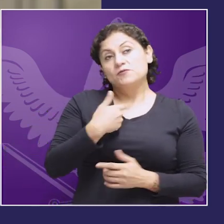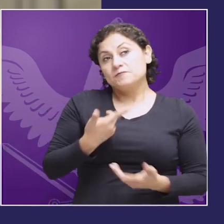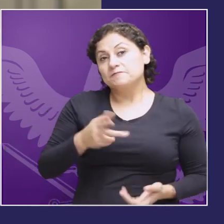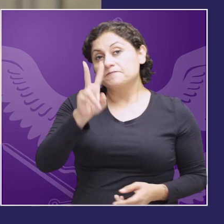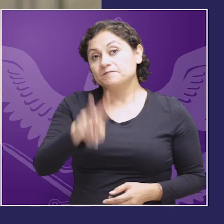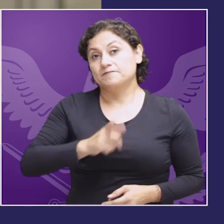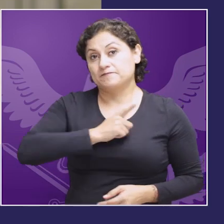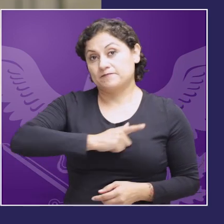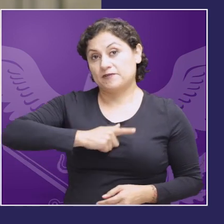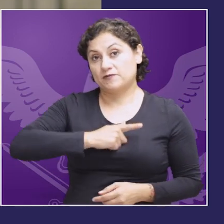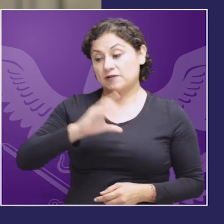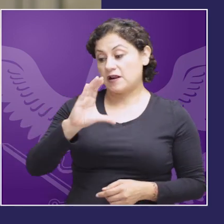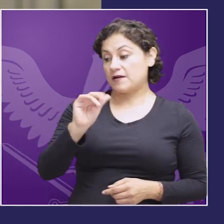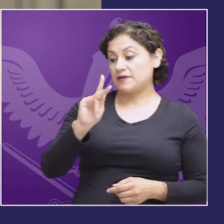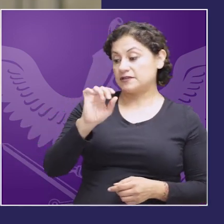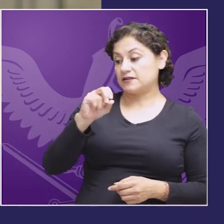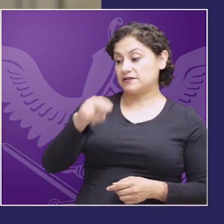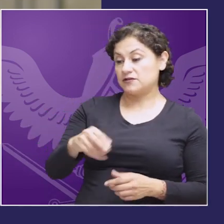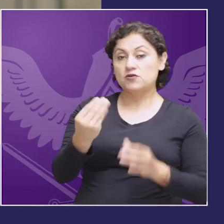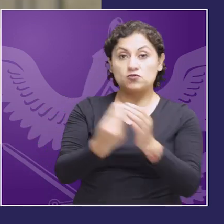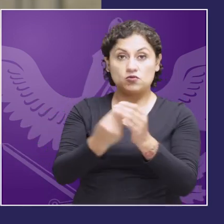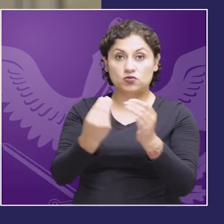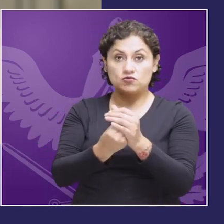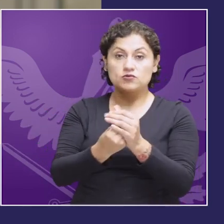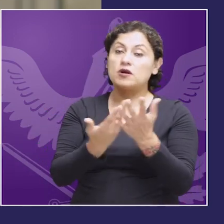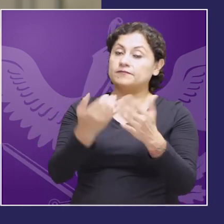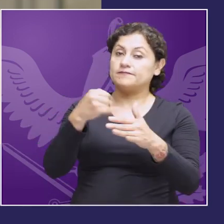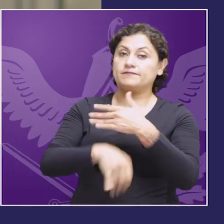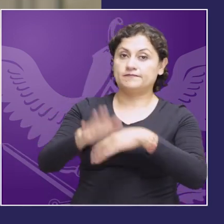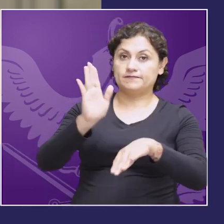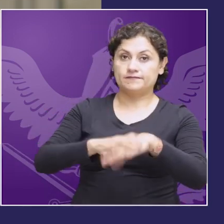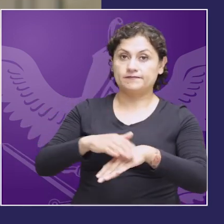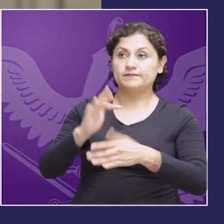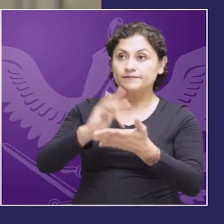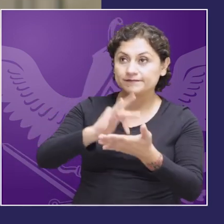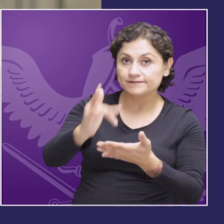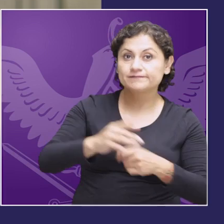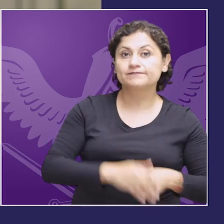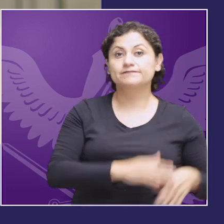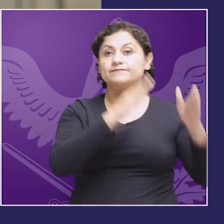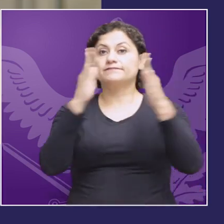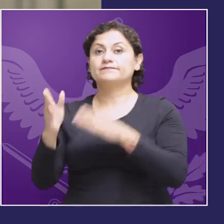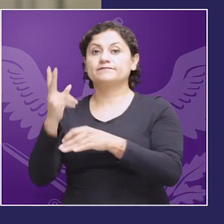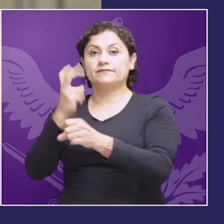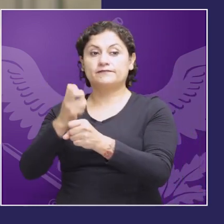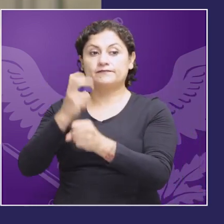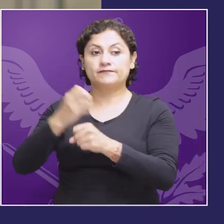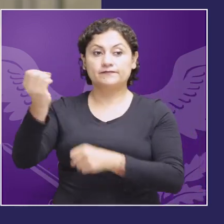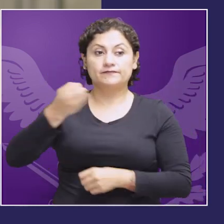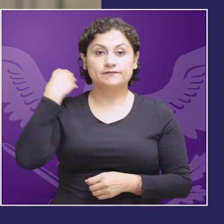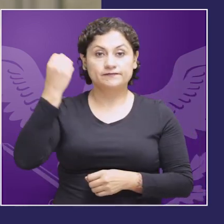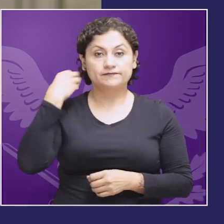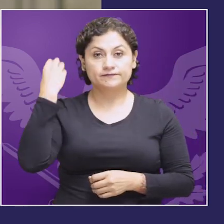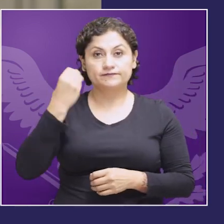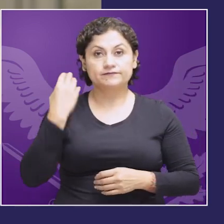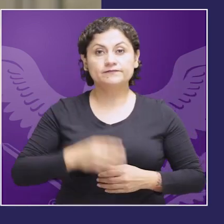resto. Eso es. Yo soy una ferviente, insisto, que sin capacitación no hacemos nada. Muchas gracias.